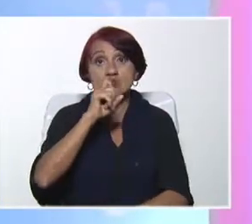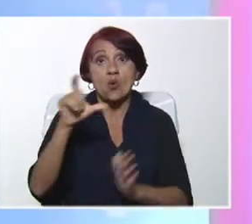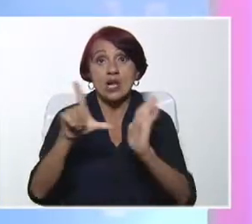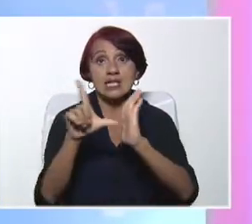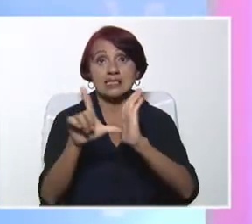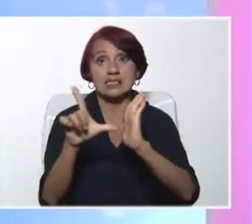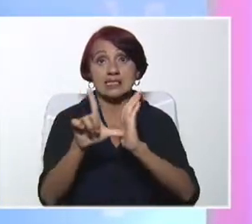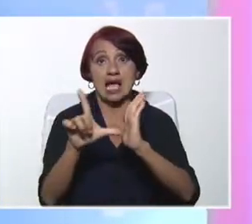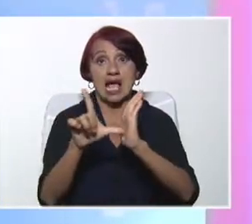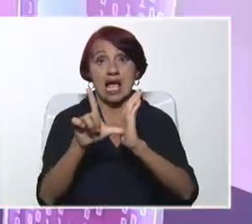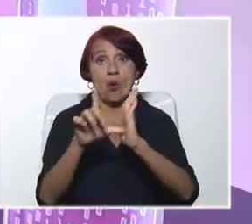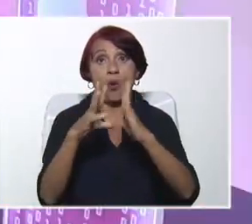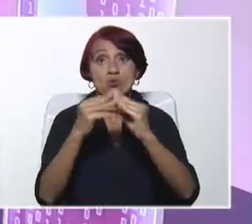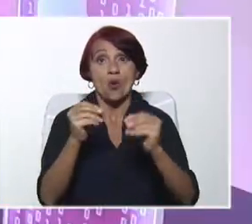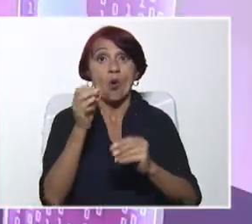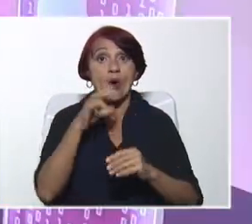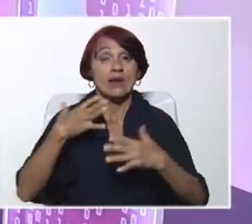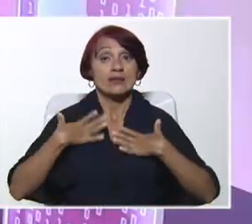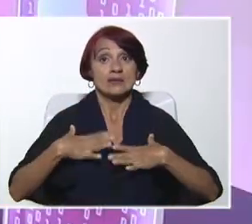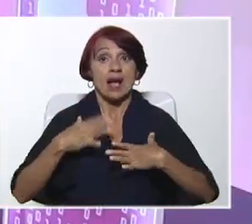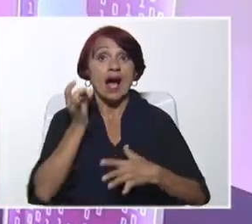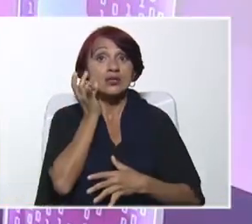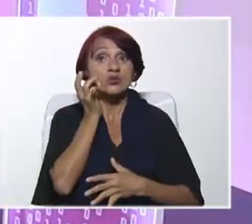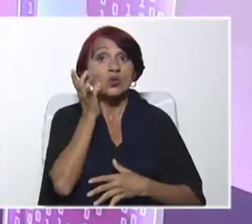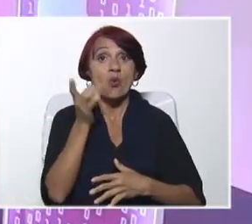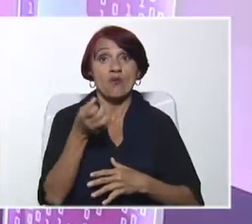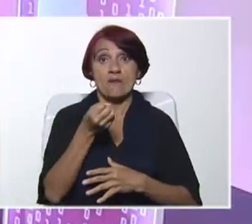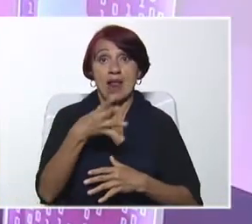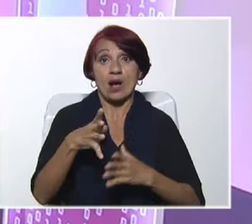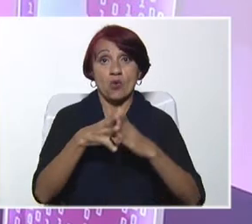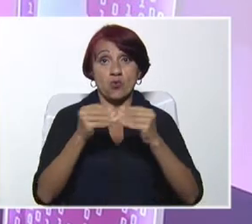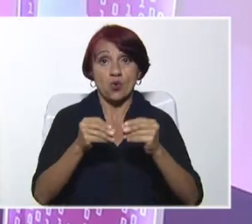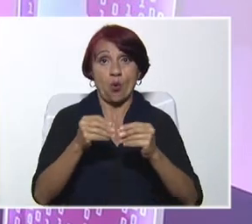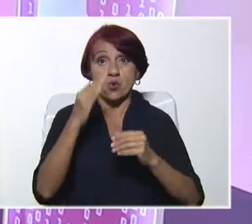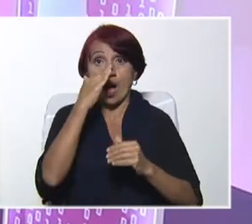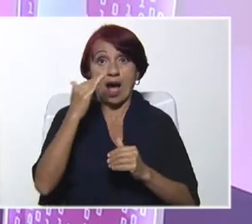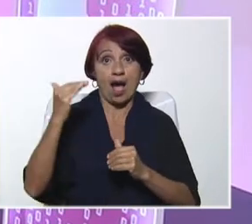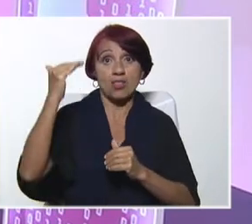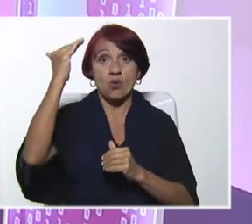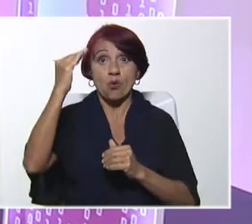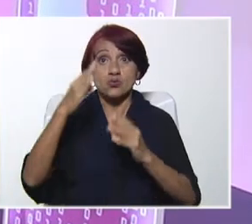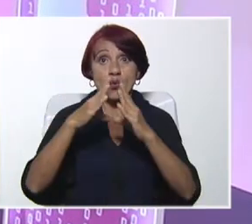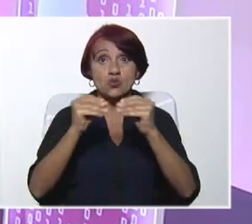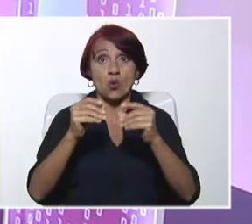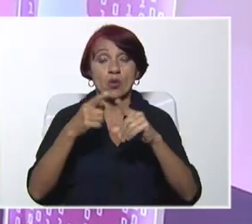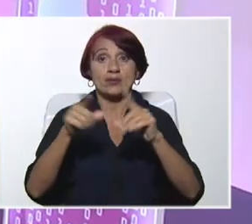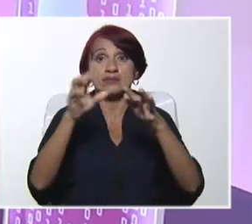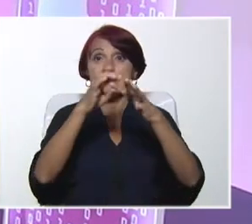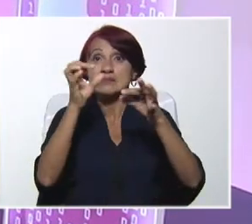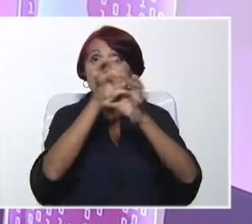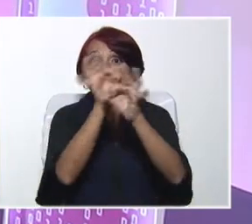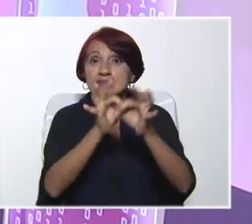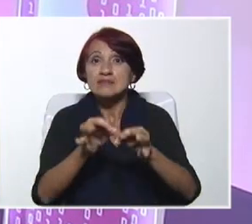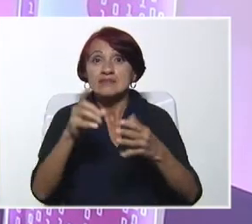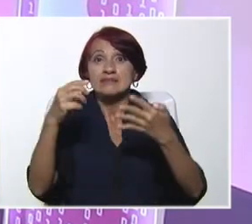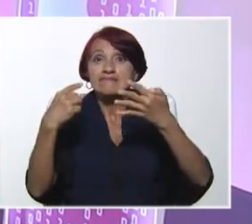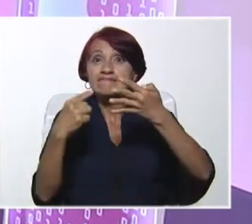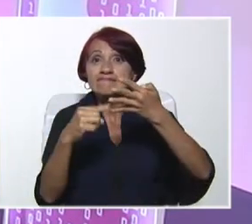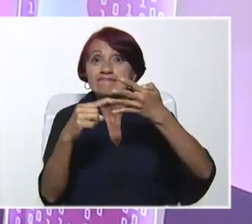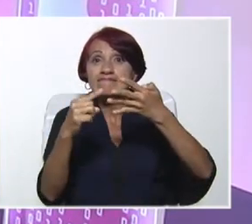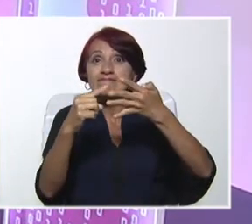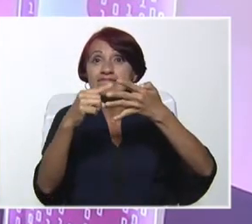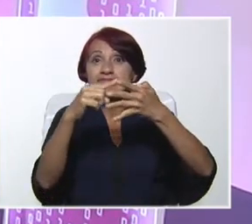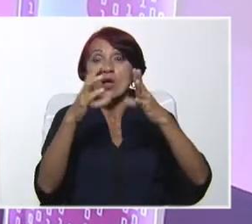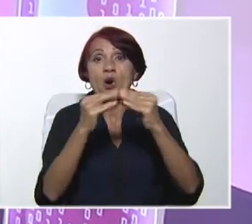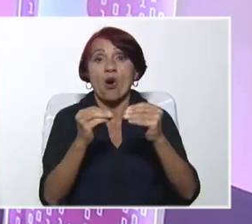media general, media técnica y la modalidad de educación para jóvenes y adultos en todas las áreas de formación. Estaremos hablando